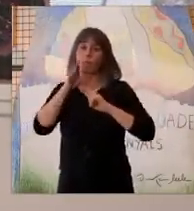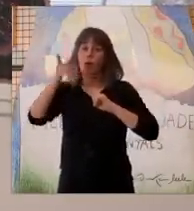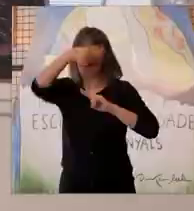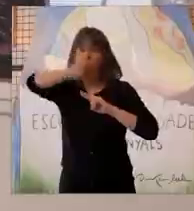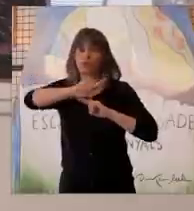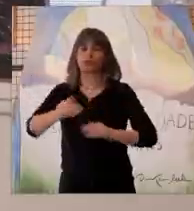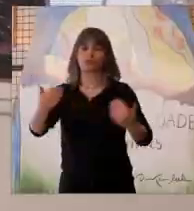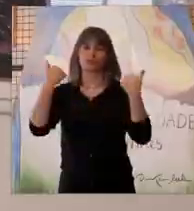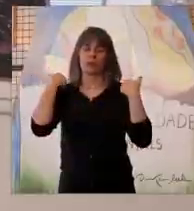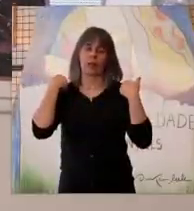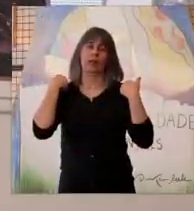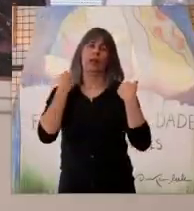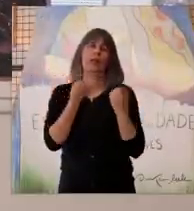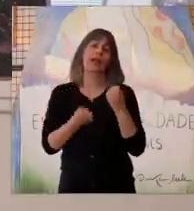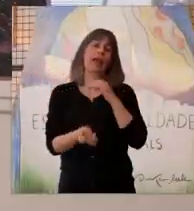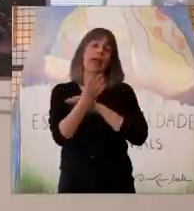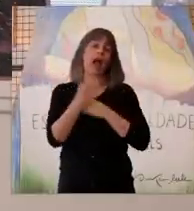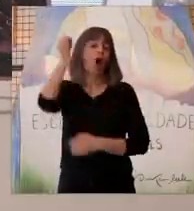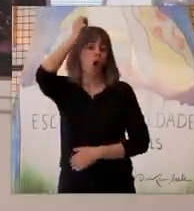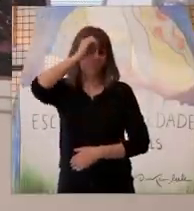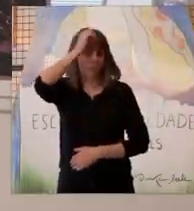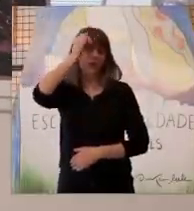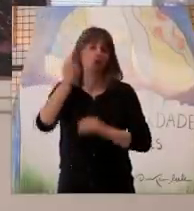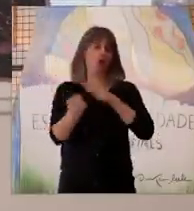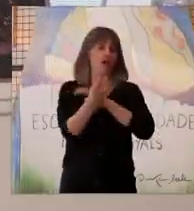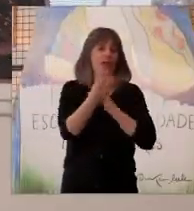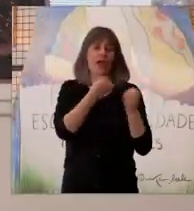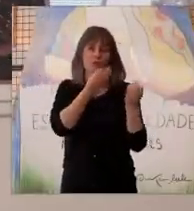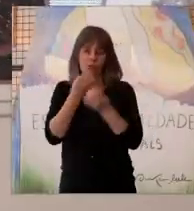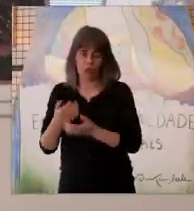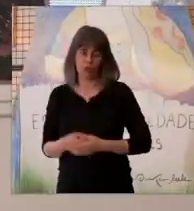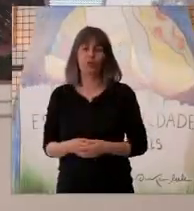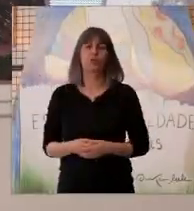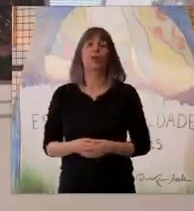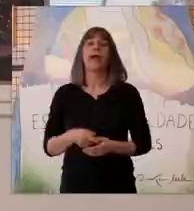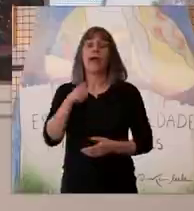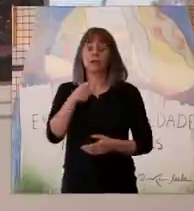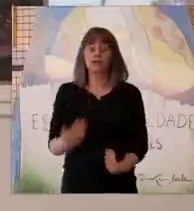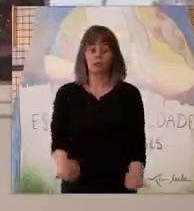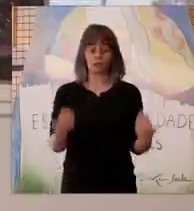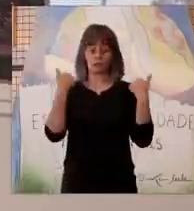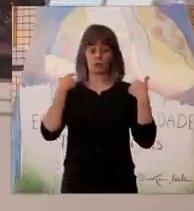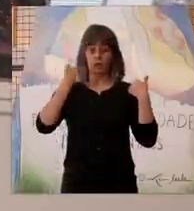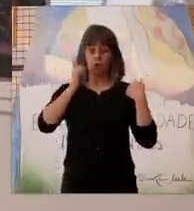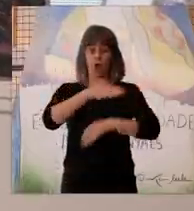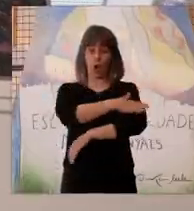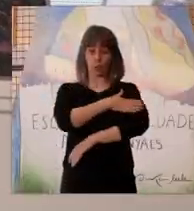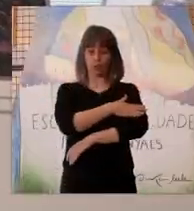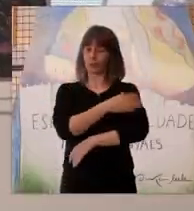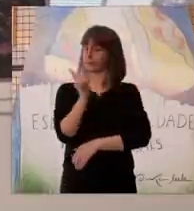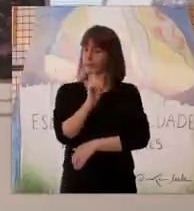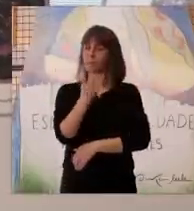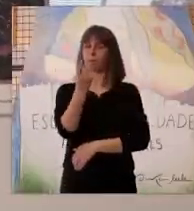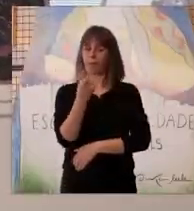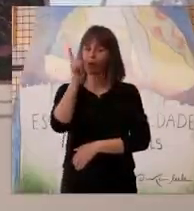y creadores de información y eso no depende solo de los gobiernos depende de que también tiene que haber una cultura